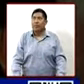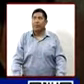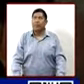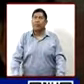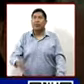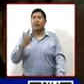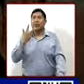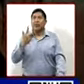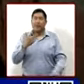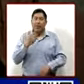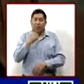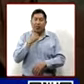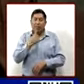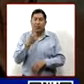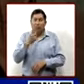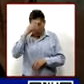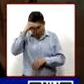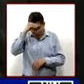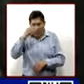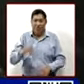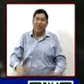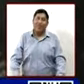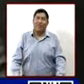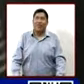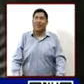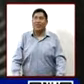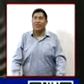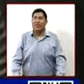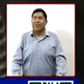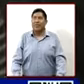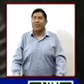Son tres hembritas y un machito.